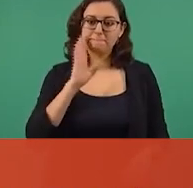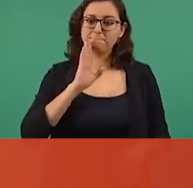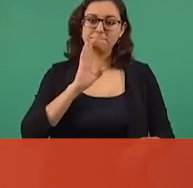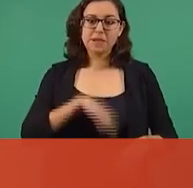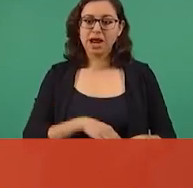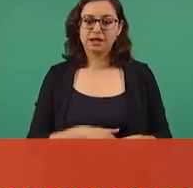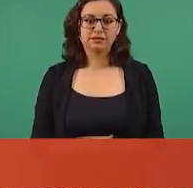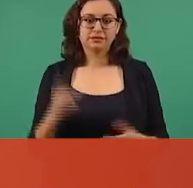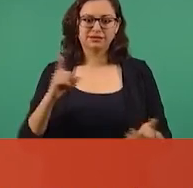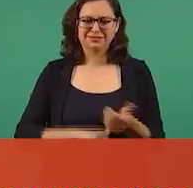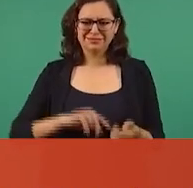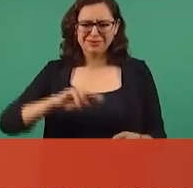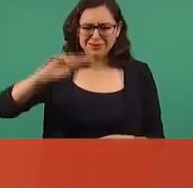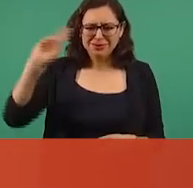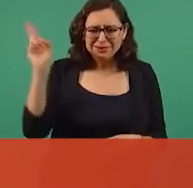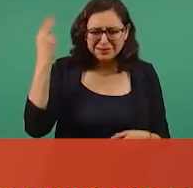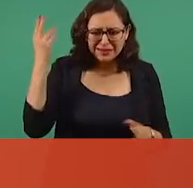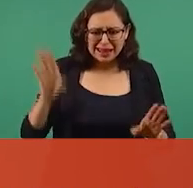en una universidad.